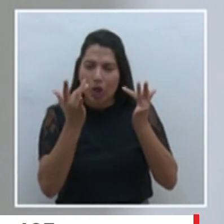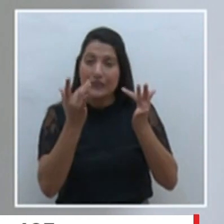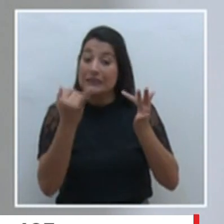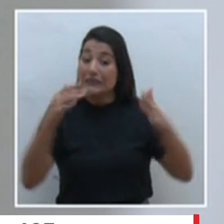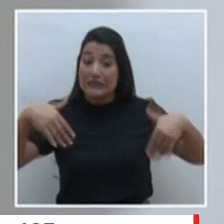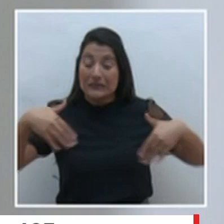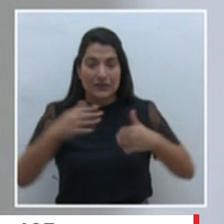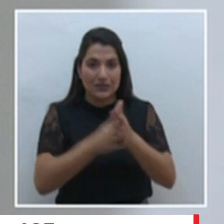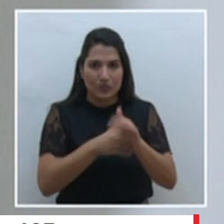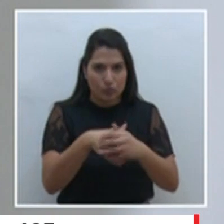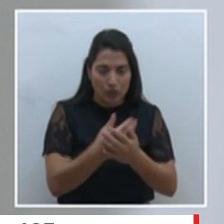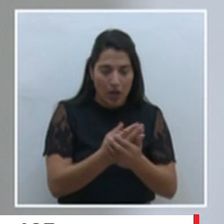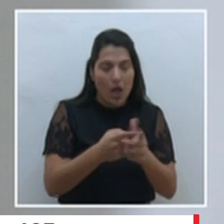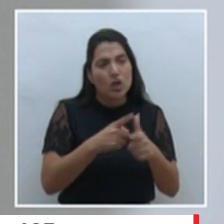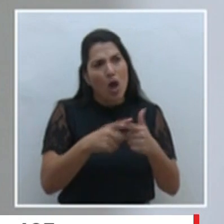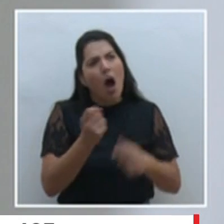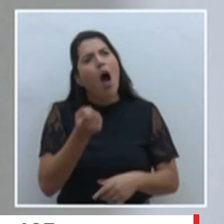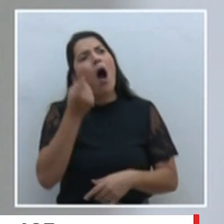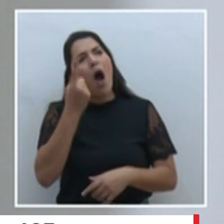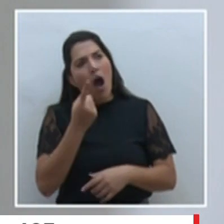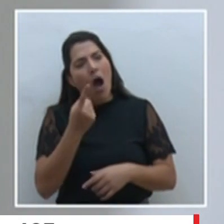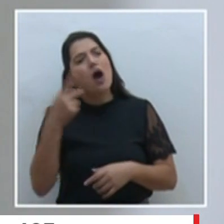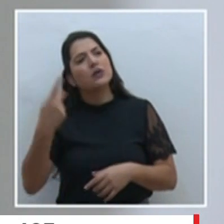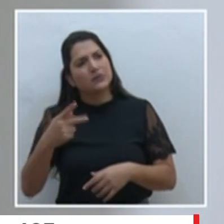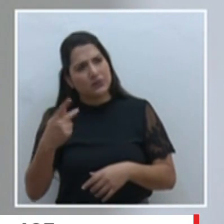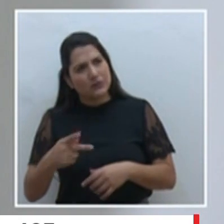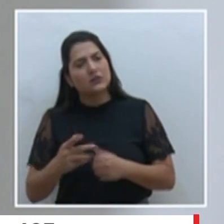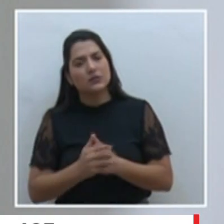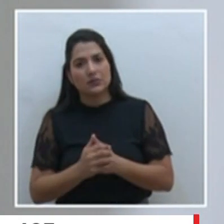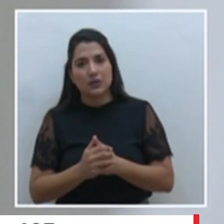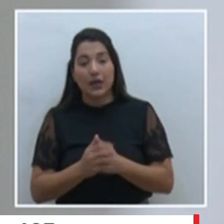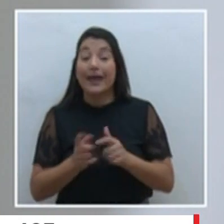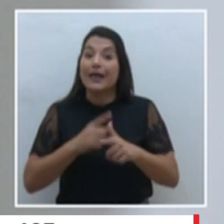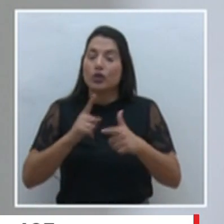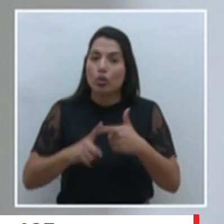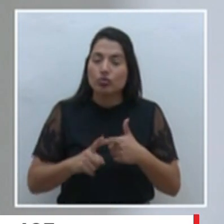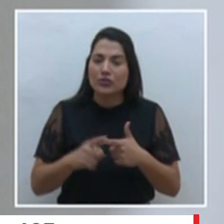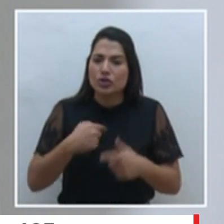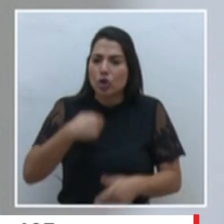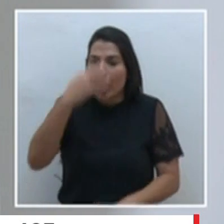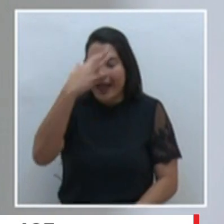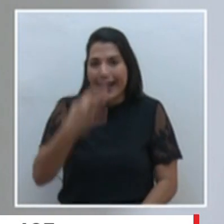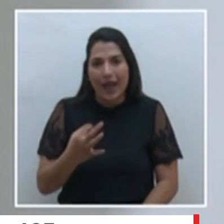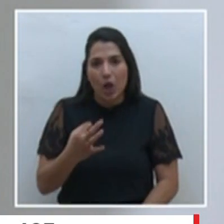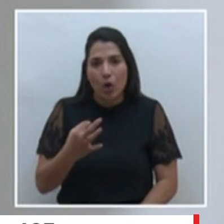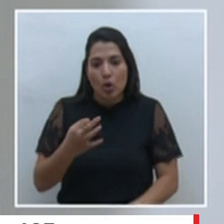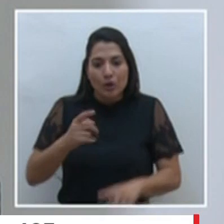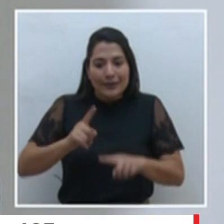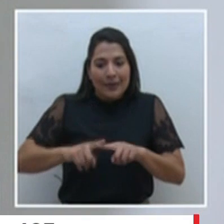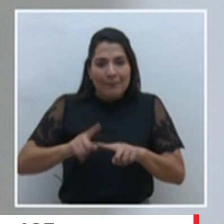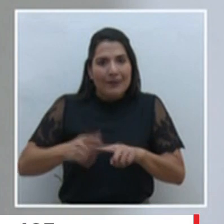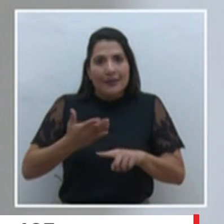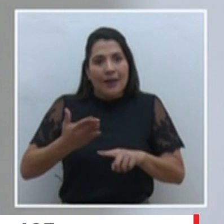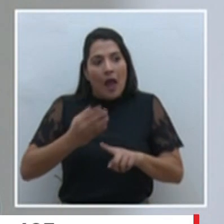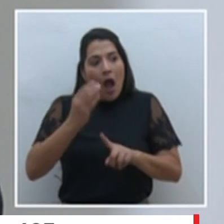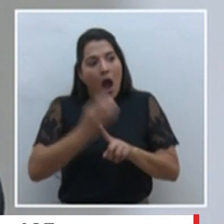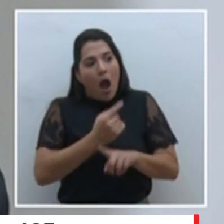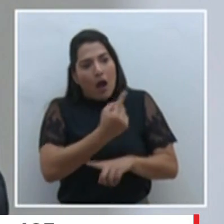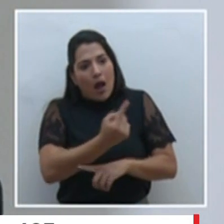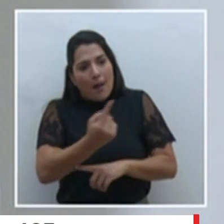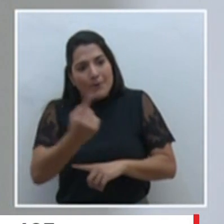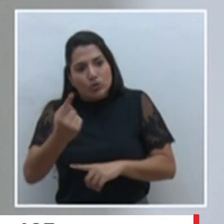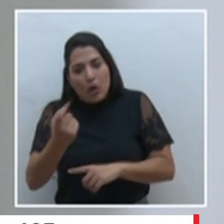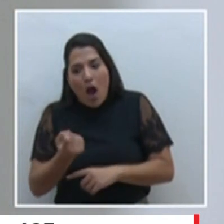puede empezar hasta un brote y lo aplica. Yo creo que aquí es un asunto de que cada persona introspecte,